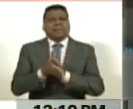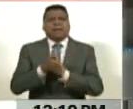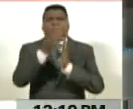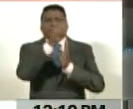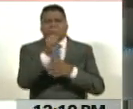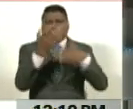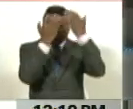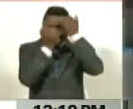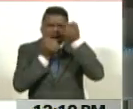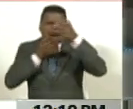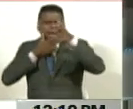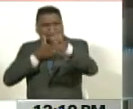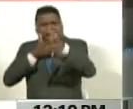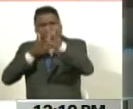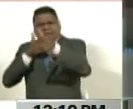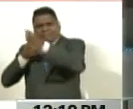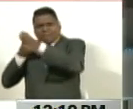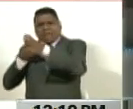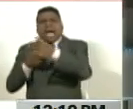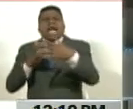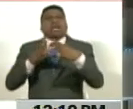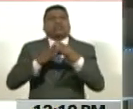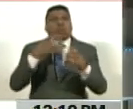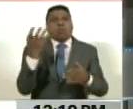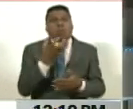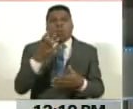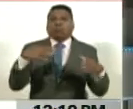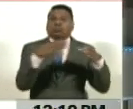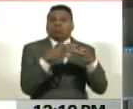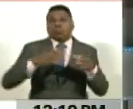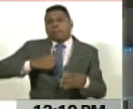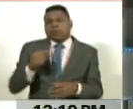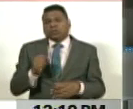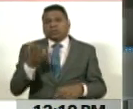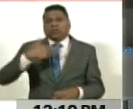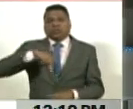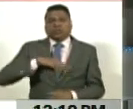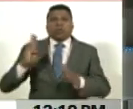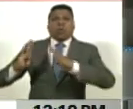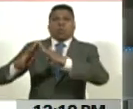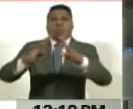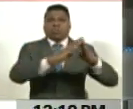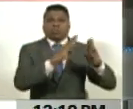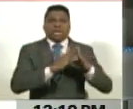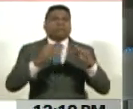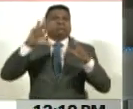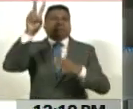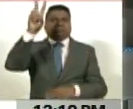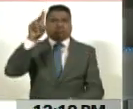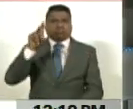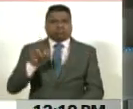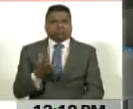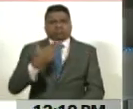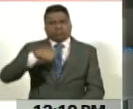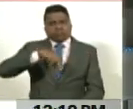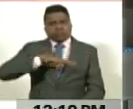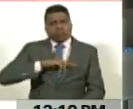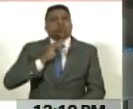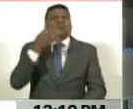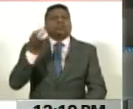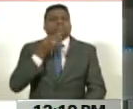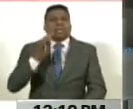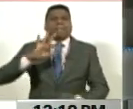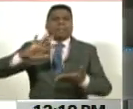eso nosotros hemos respondido con todos nuestros equipos políticos, con toda nuestra comunidad, todos los días, cada vez que ellos han salido a